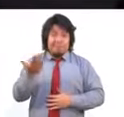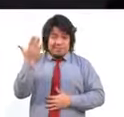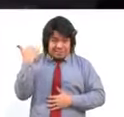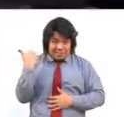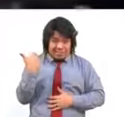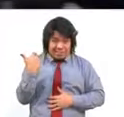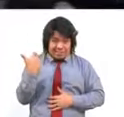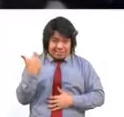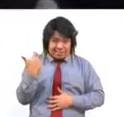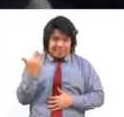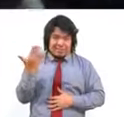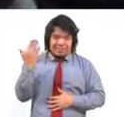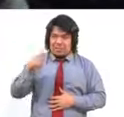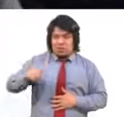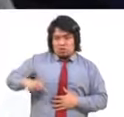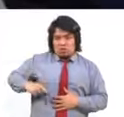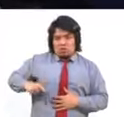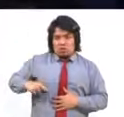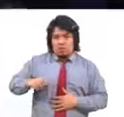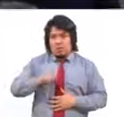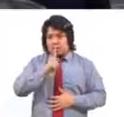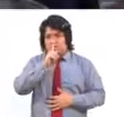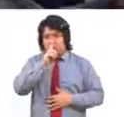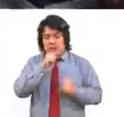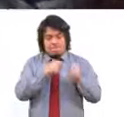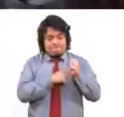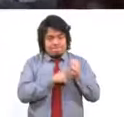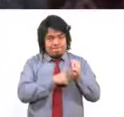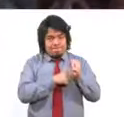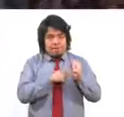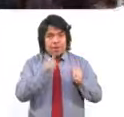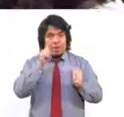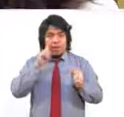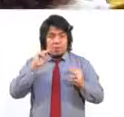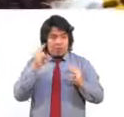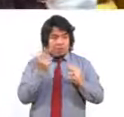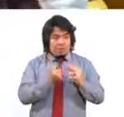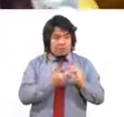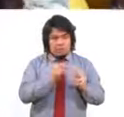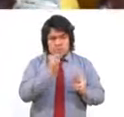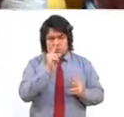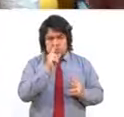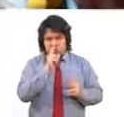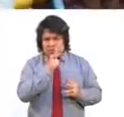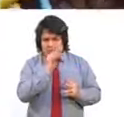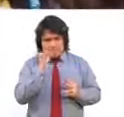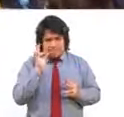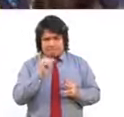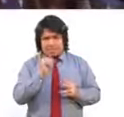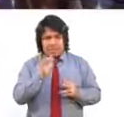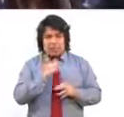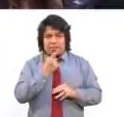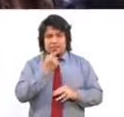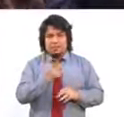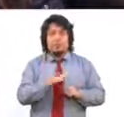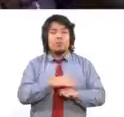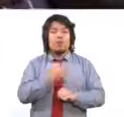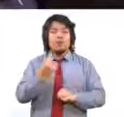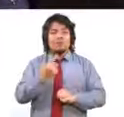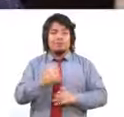ocultar los feminicidios y ocultar las muertes violentas contra las mujeres o de mujeres, porque buscaban